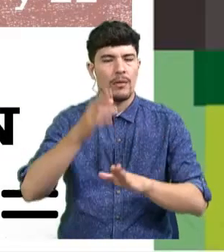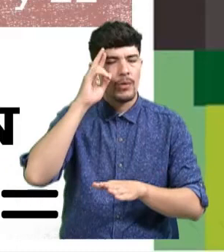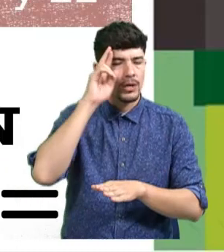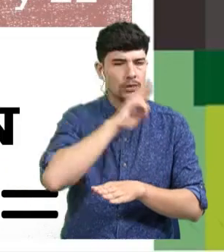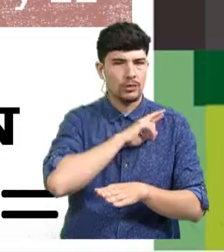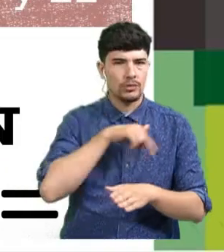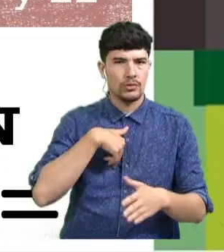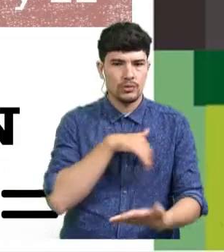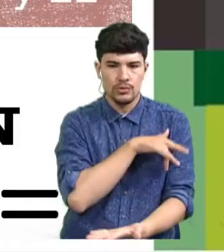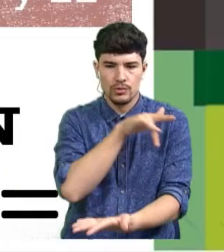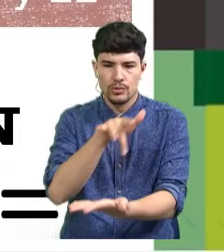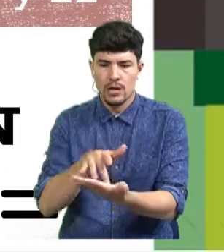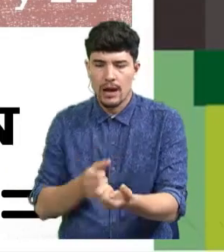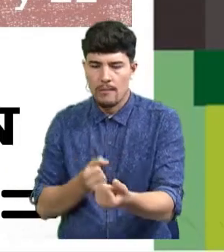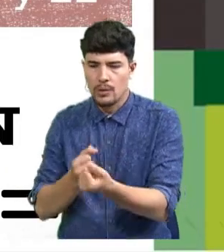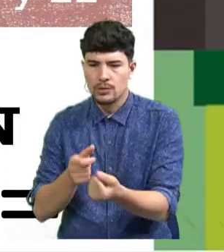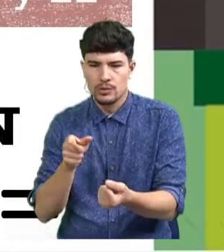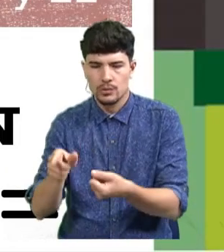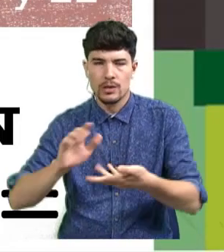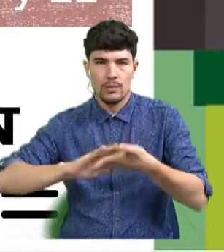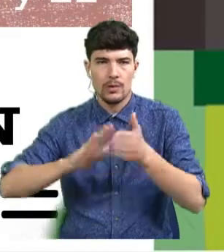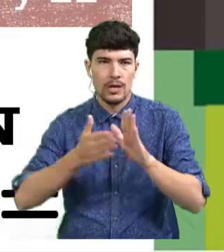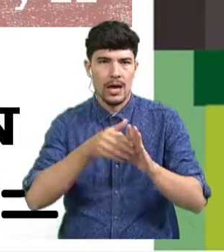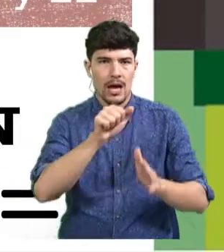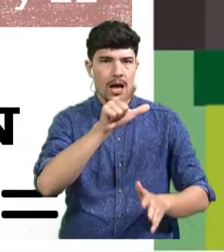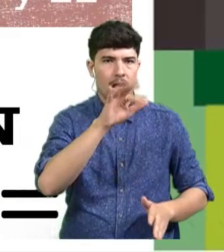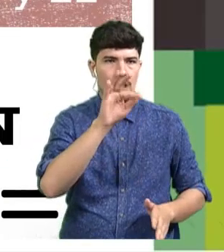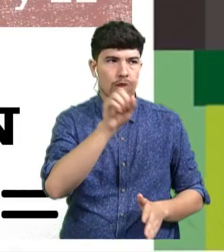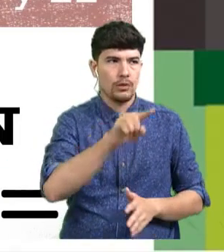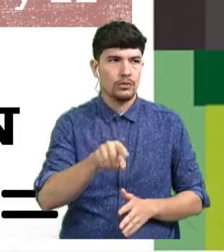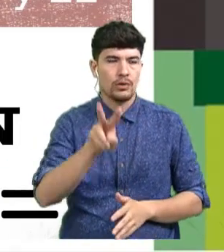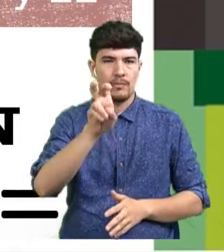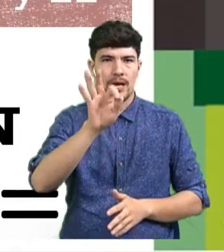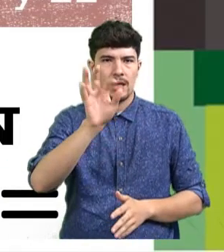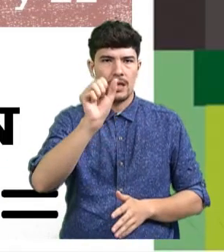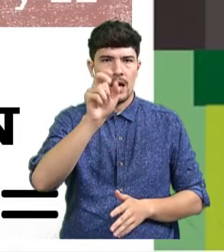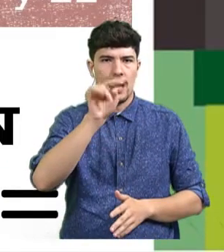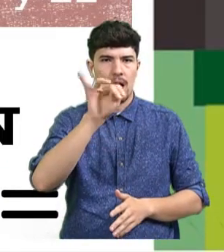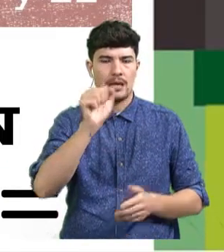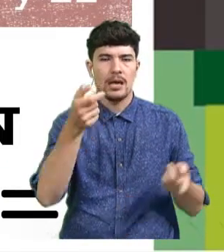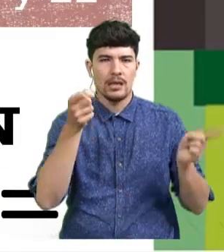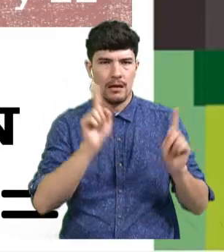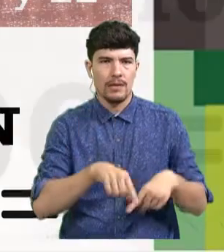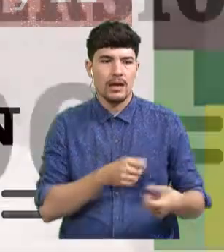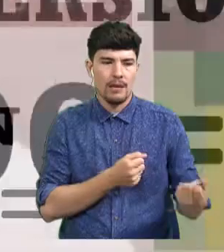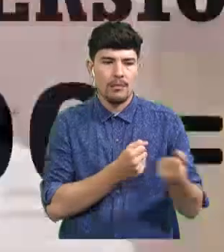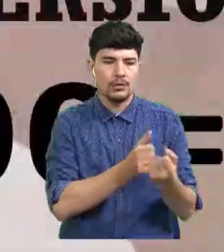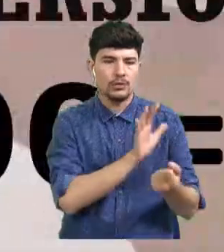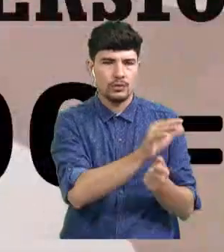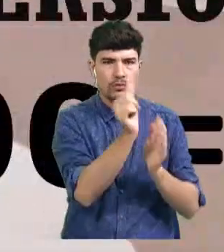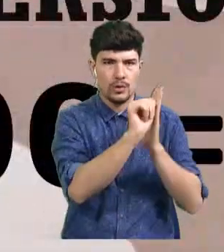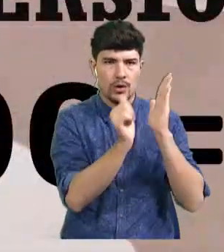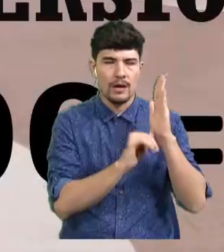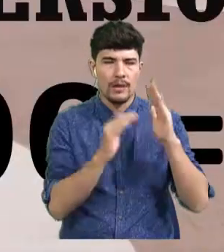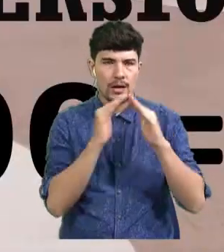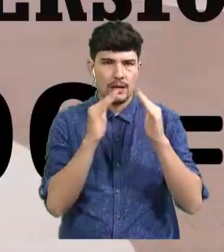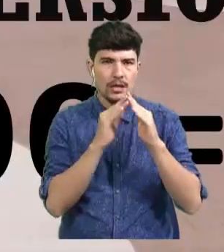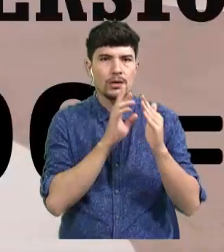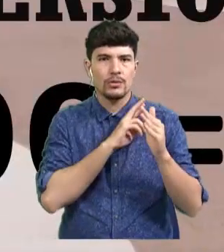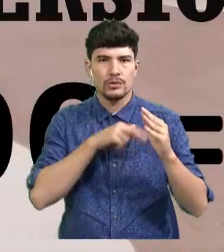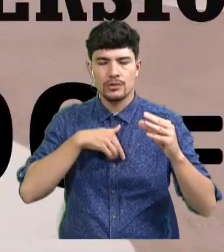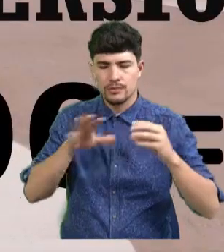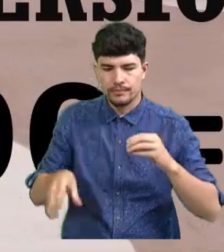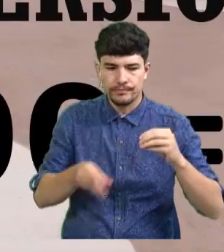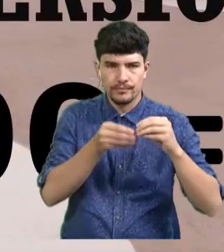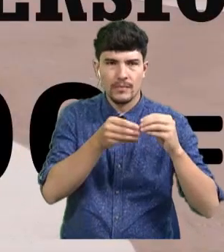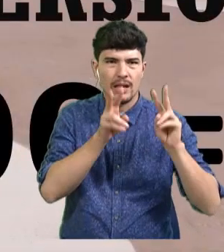nosotros estamos hoy priorizando. Altos de Betania, que también obedece a estos programas de vivienda, estamos nosotros complementándoles